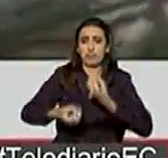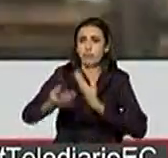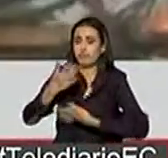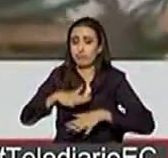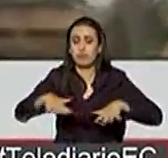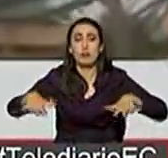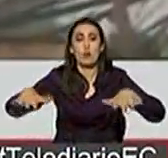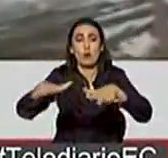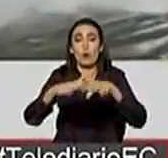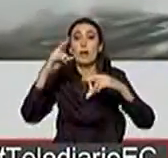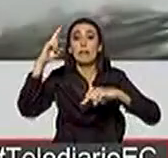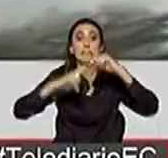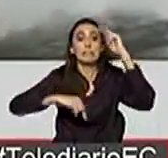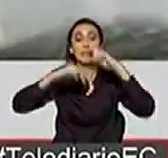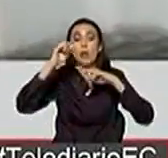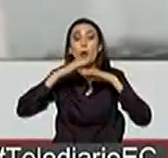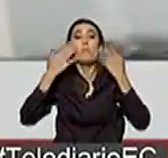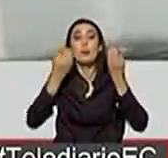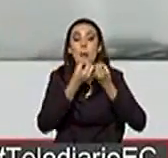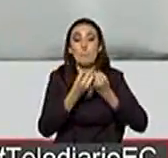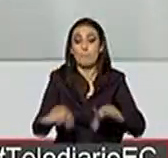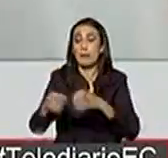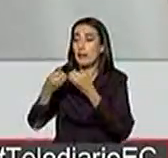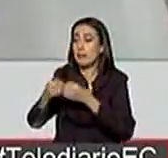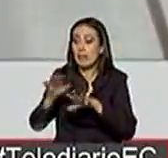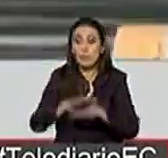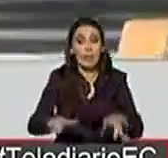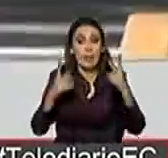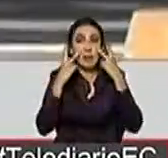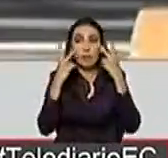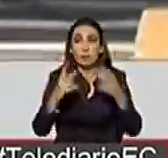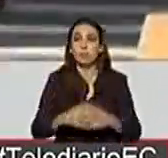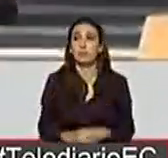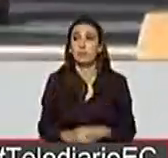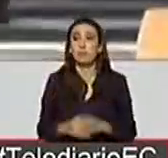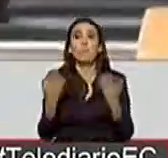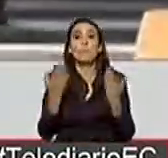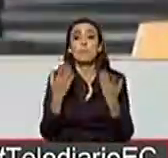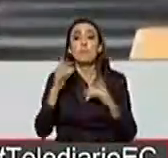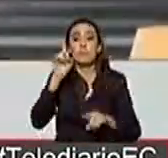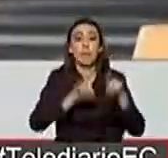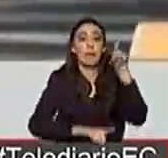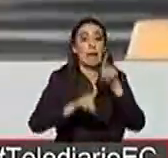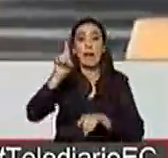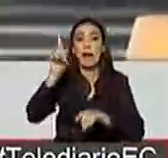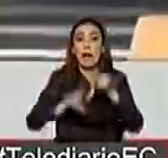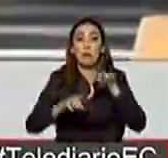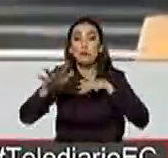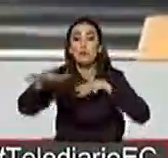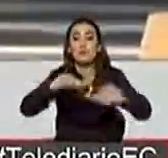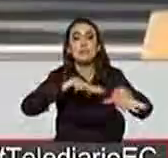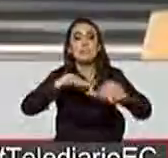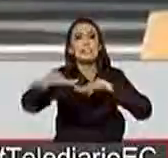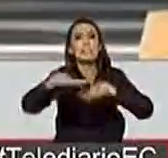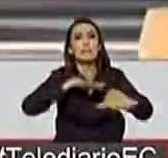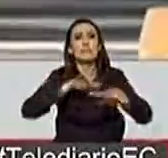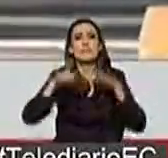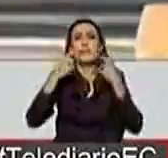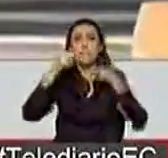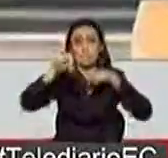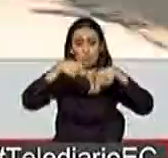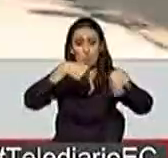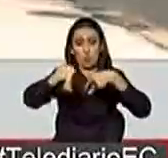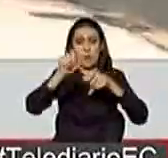estructura y la pérdida de documentos importantes con la eliminación de ambas medidas las actividades y movilidad de la